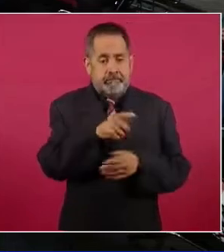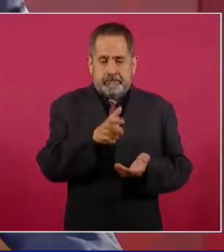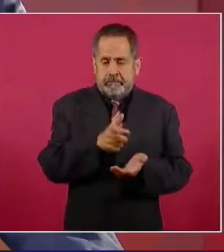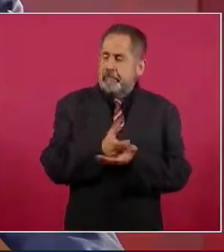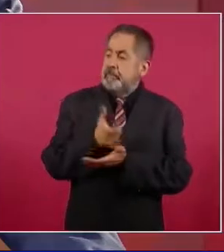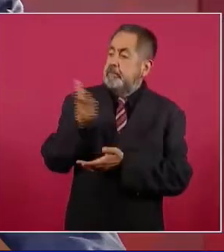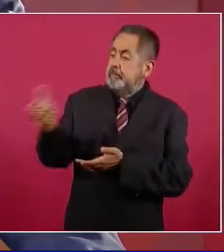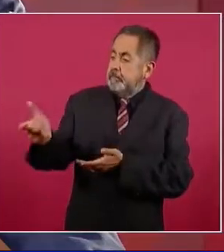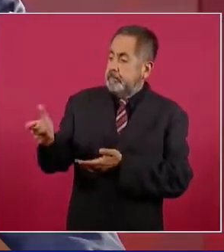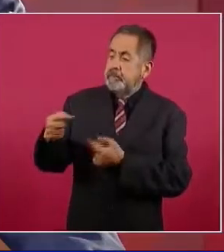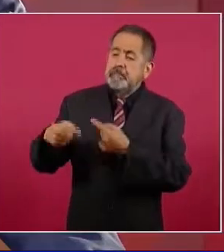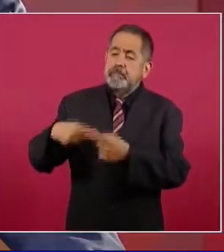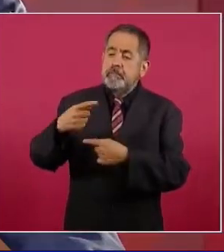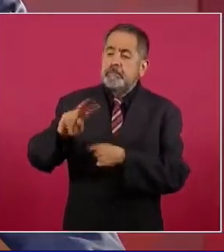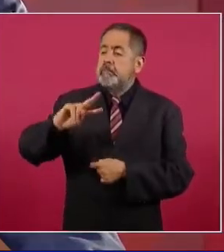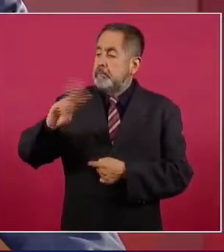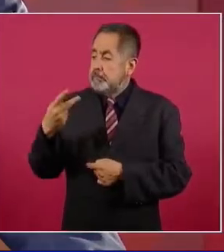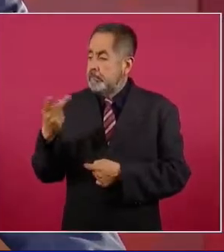impuestos,